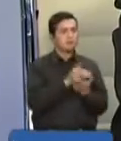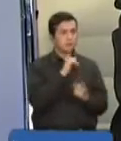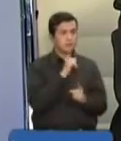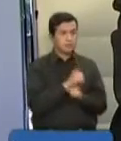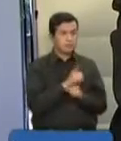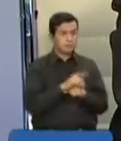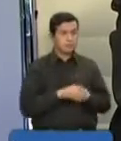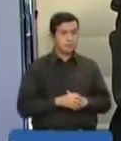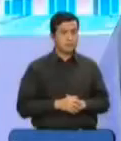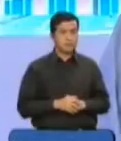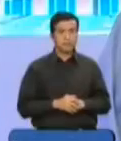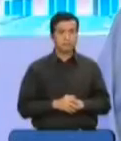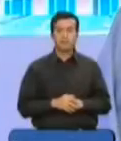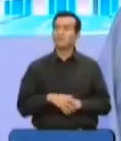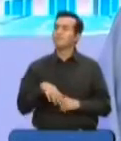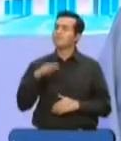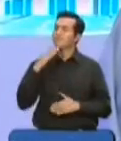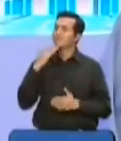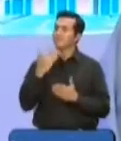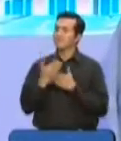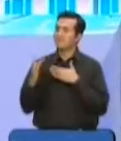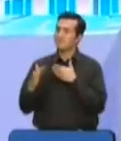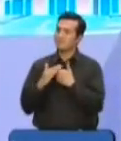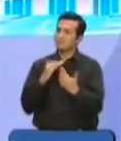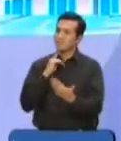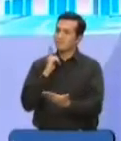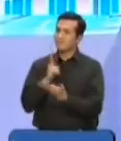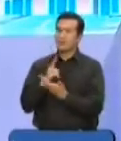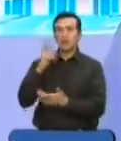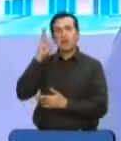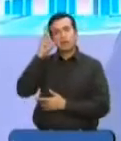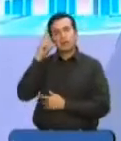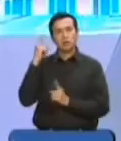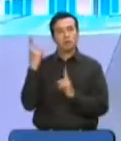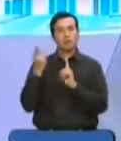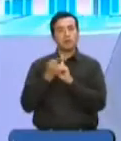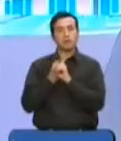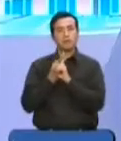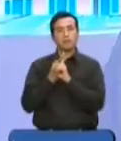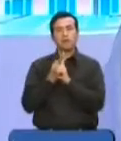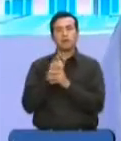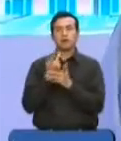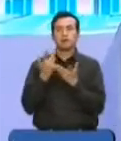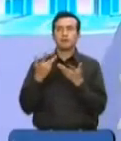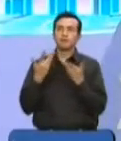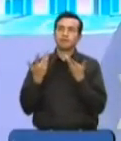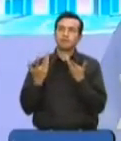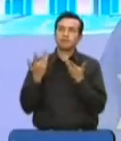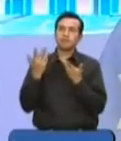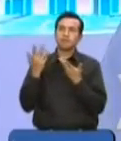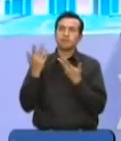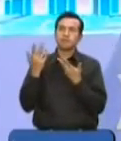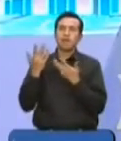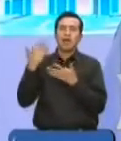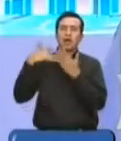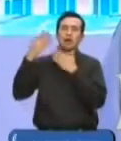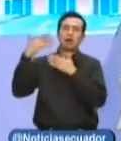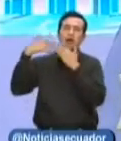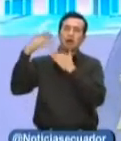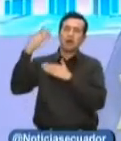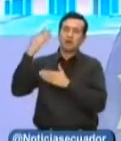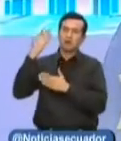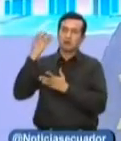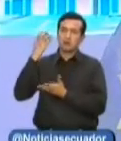se habla? Bueno, muchas gracias, Carlos, por la invitación. Me parece que en principio se quiere dejar atrás un mundo antiguo, un orden